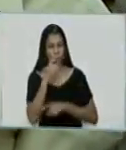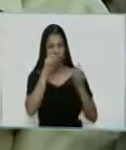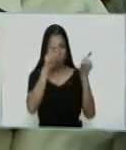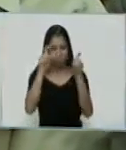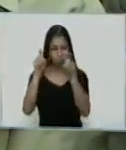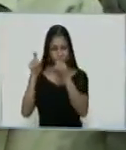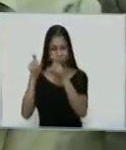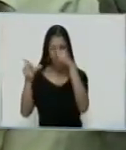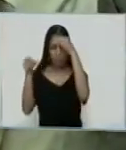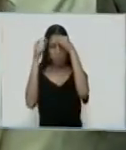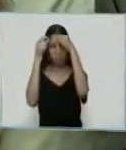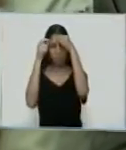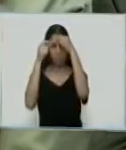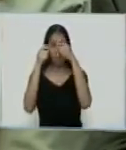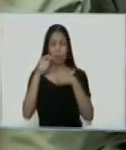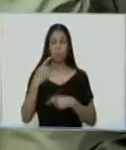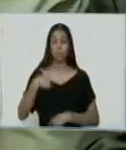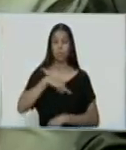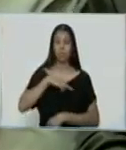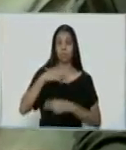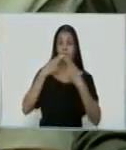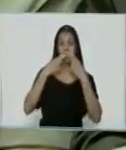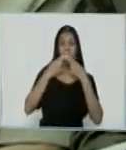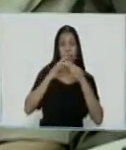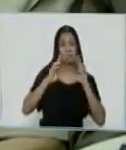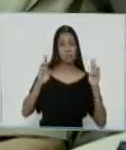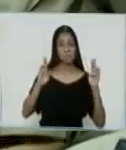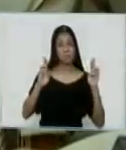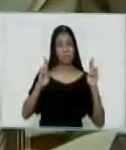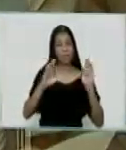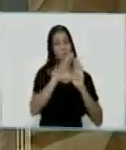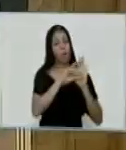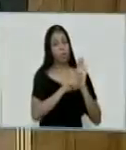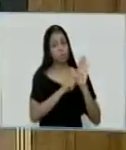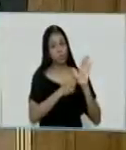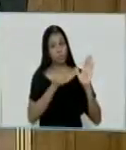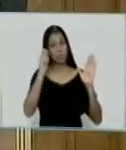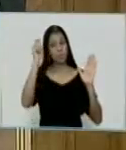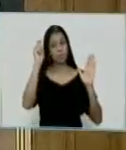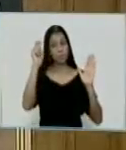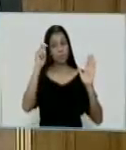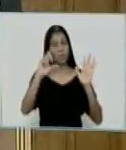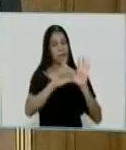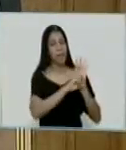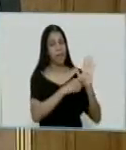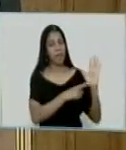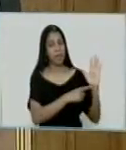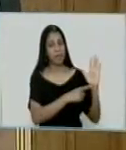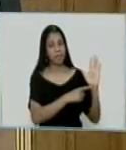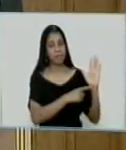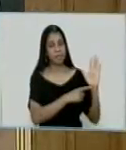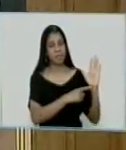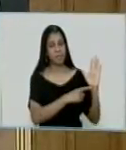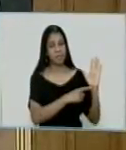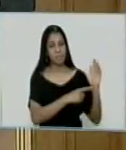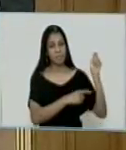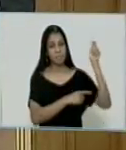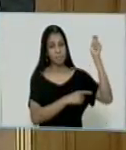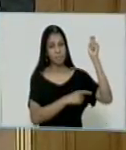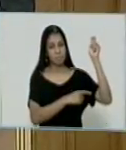Es el odio, nosotros sin odio, con la Constitución y la ley en la mano. Es más